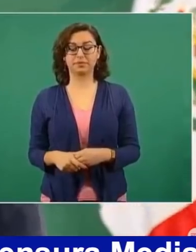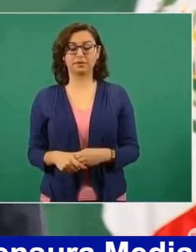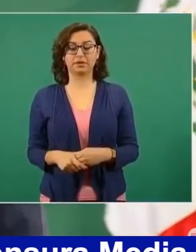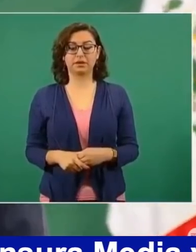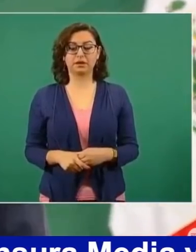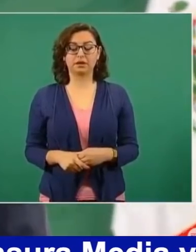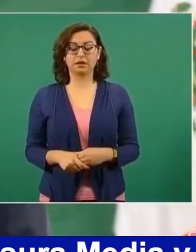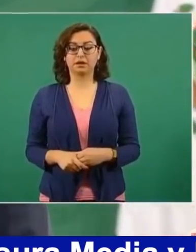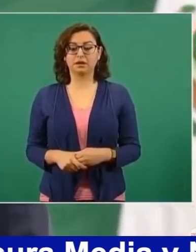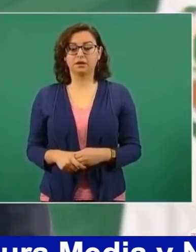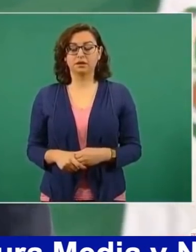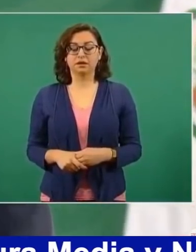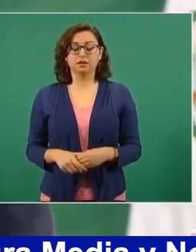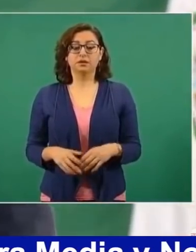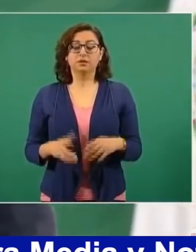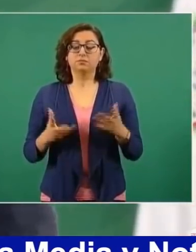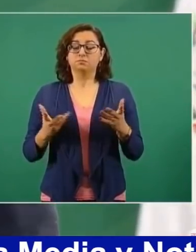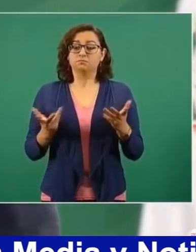Y